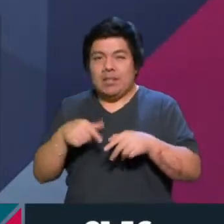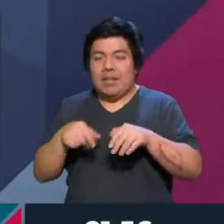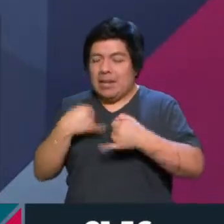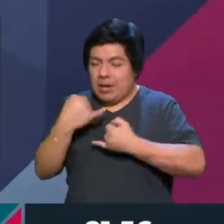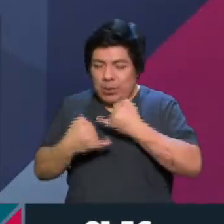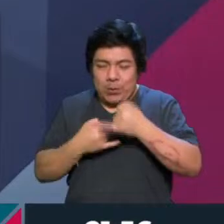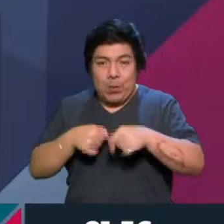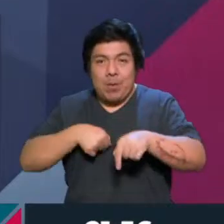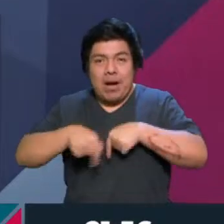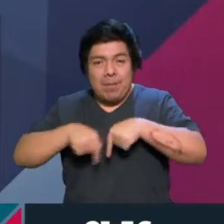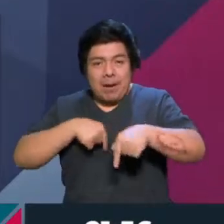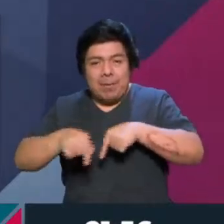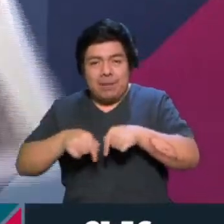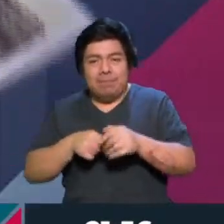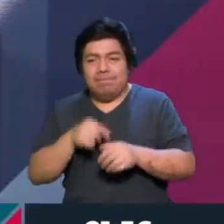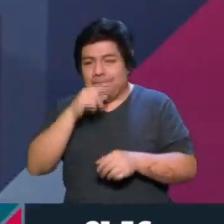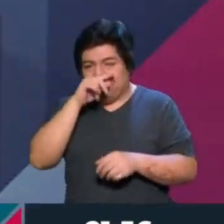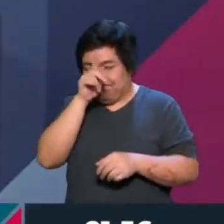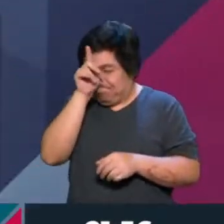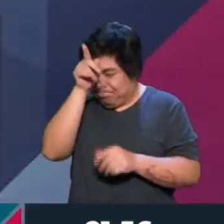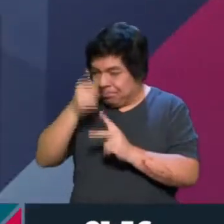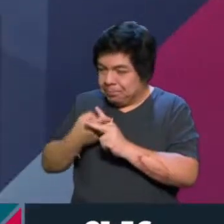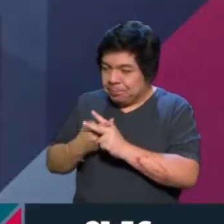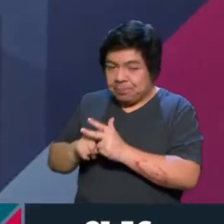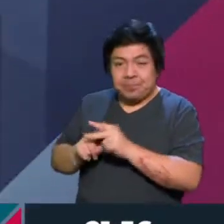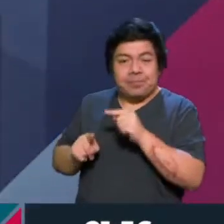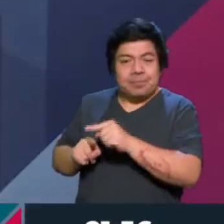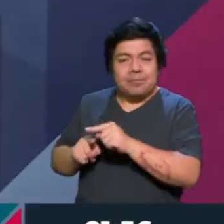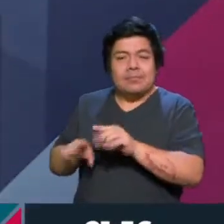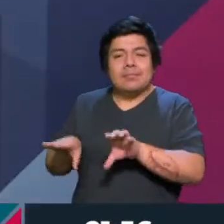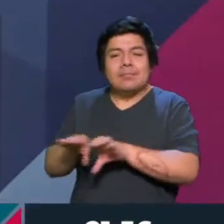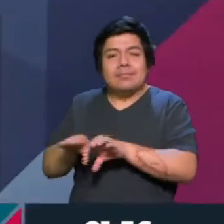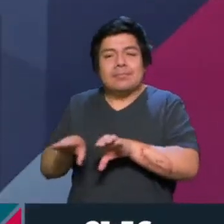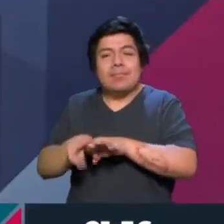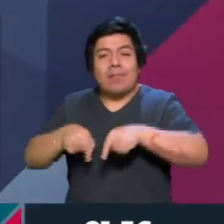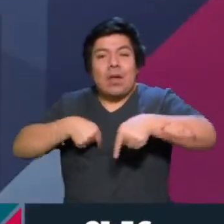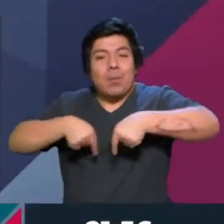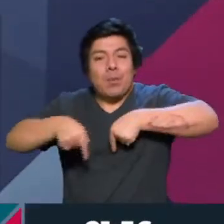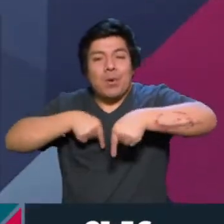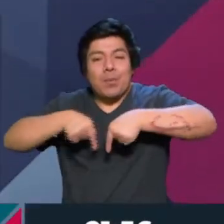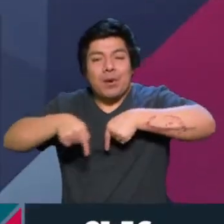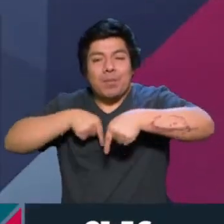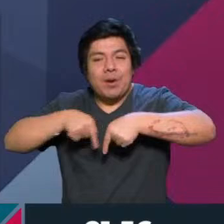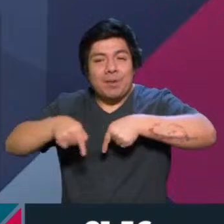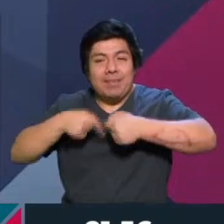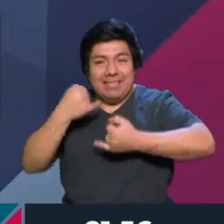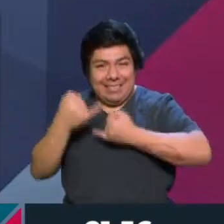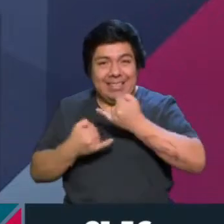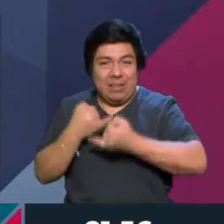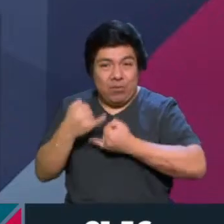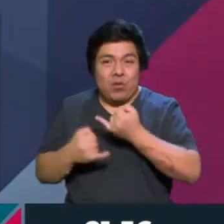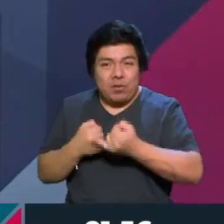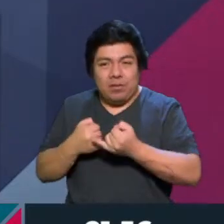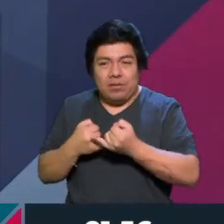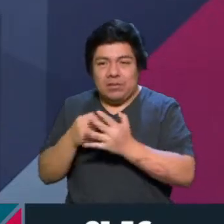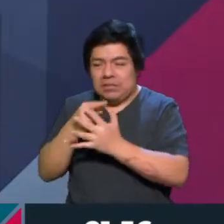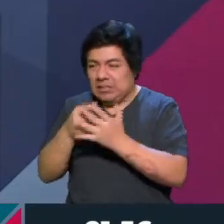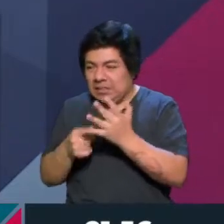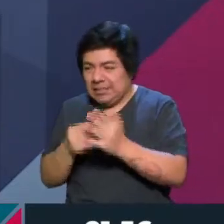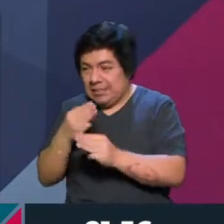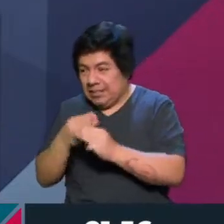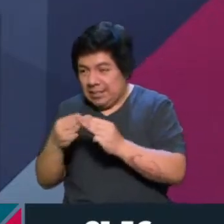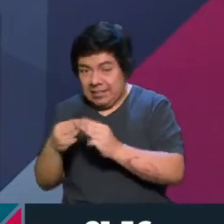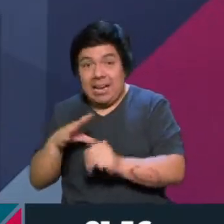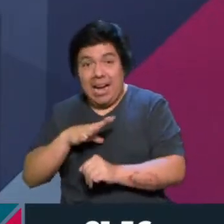por ejemplo, aquí al inicio es maravilloso cómo está el partido de fútbol y cómo está todo este material. Ahora,